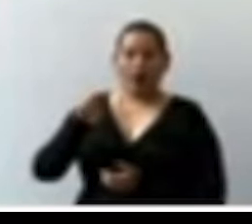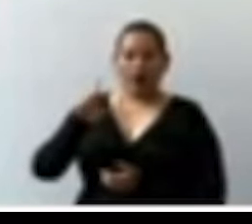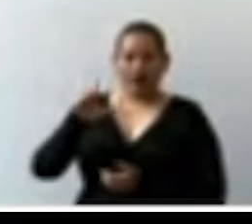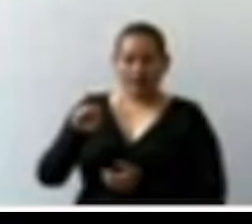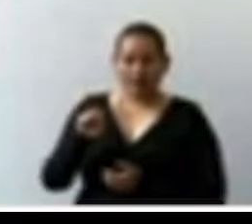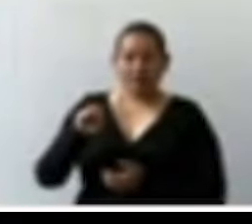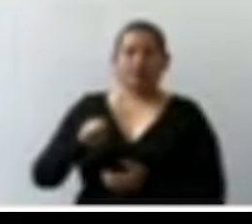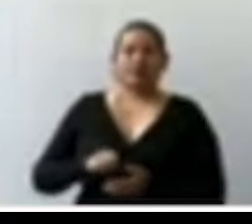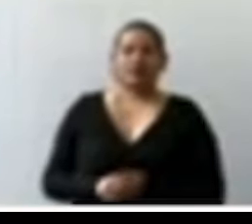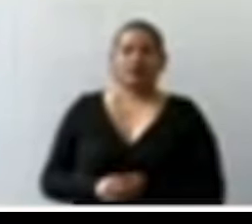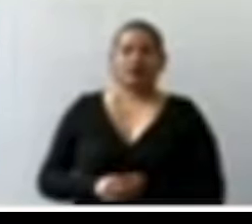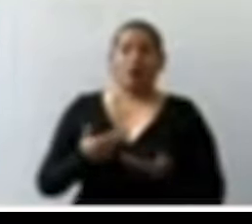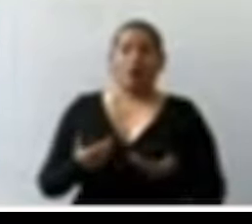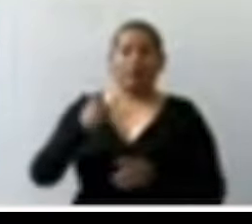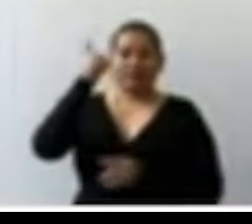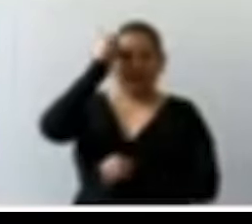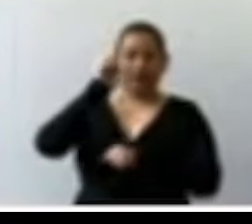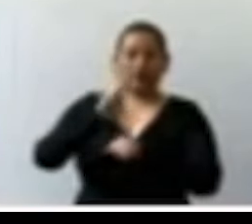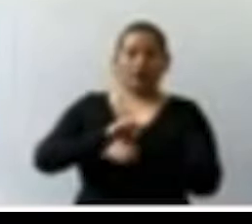como director general del Instituto Estatal de Educación para los Adultos. Ahí lo conocí hace